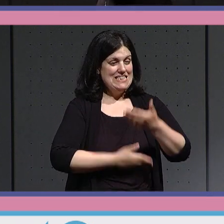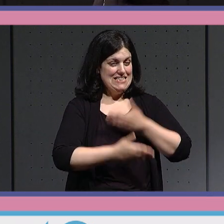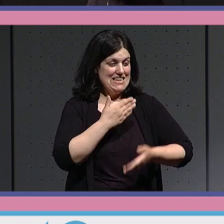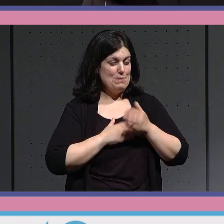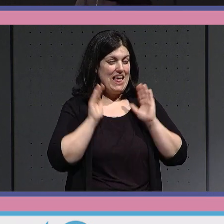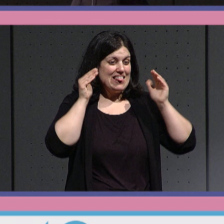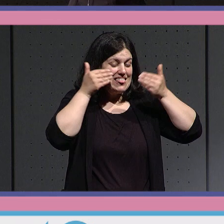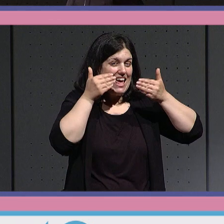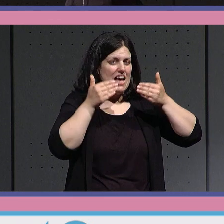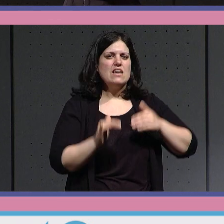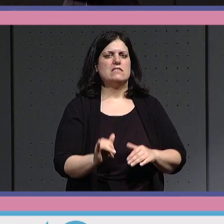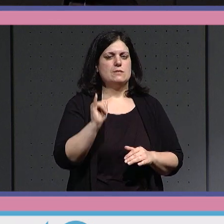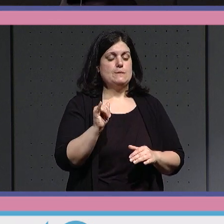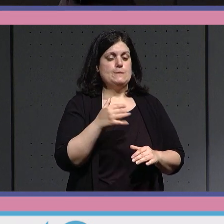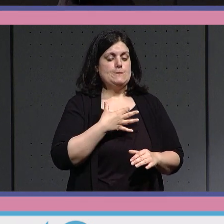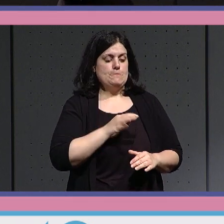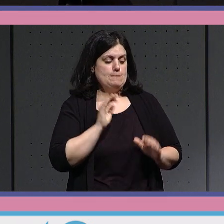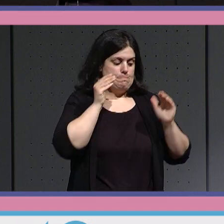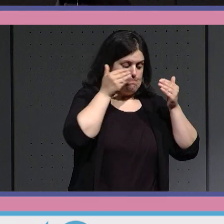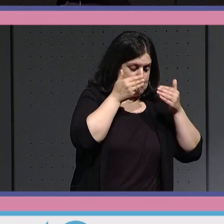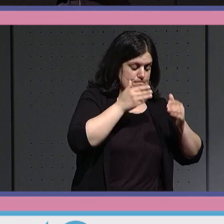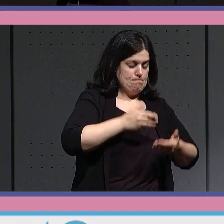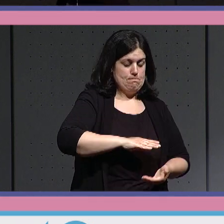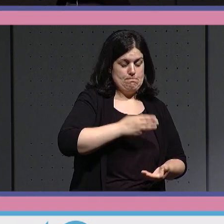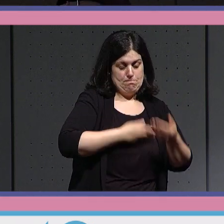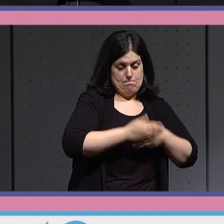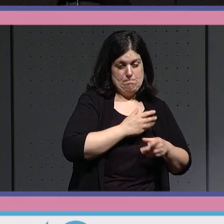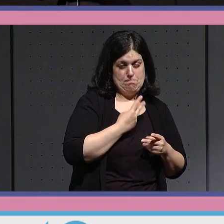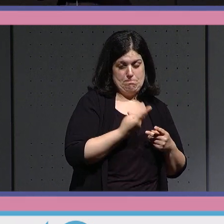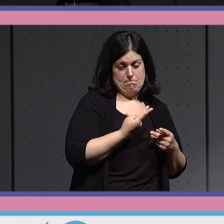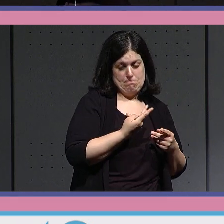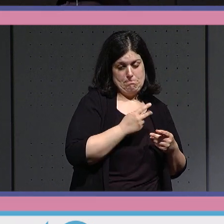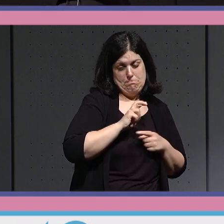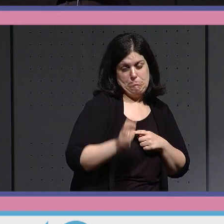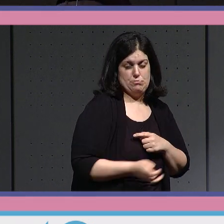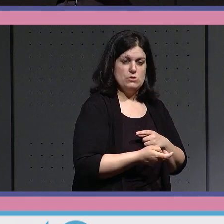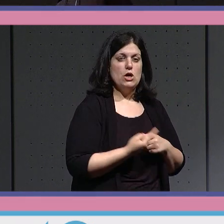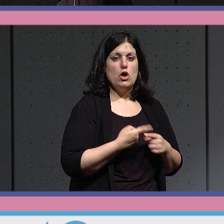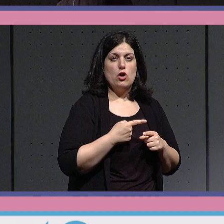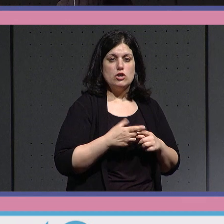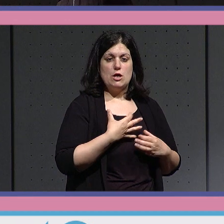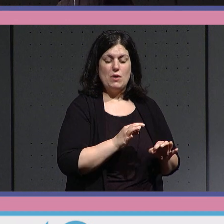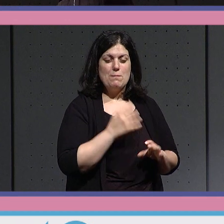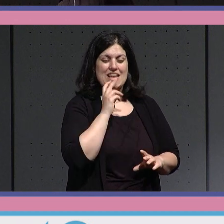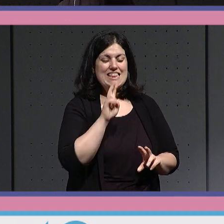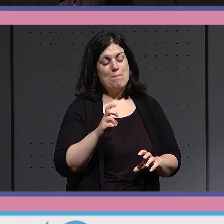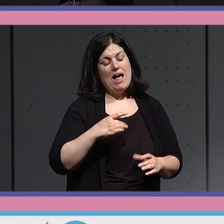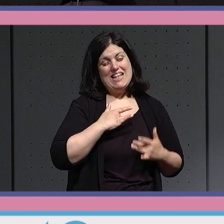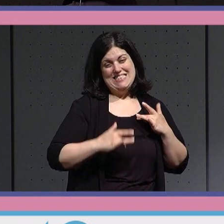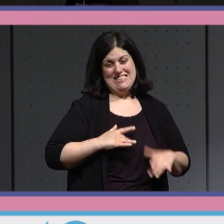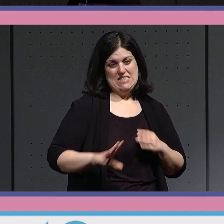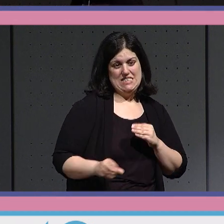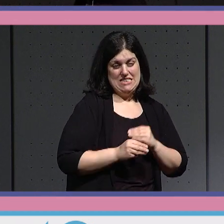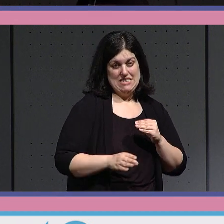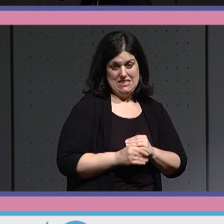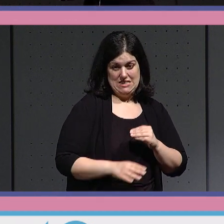TEA a ella pueden contribuir varios aspectos, pero por lo menos los que tienen que ver con la comorbilidad psiquiátrica, si somos